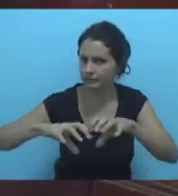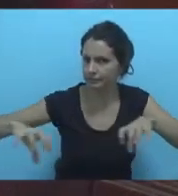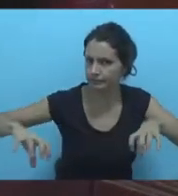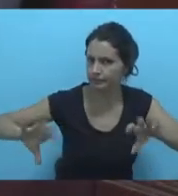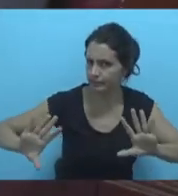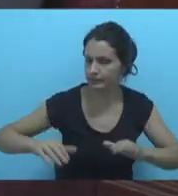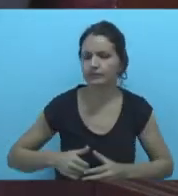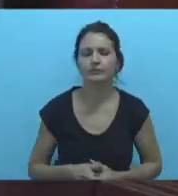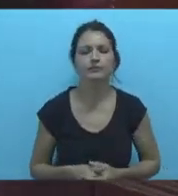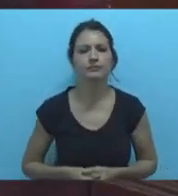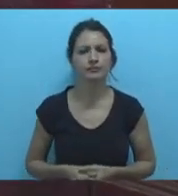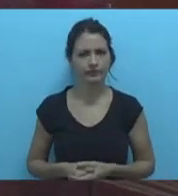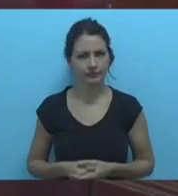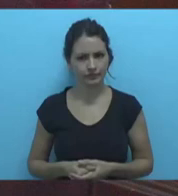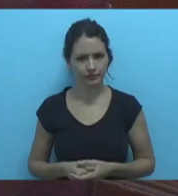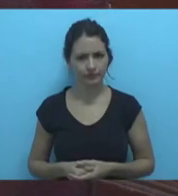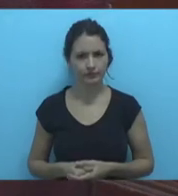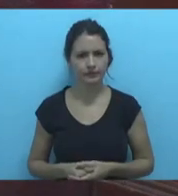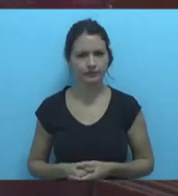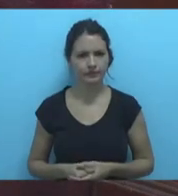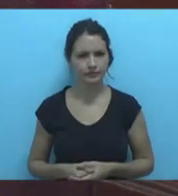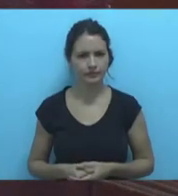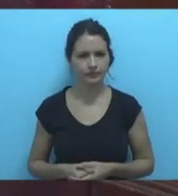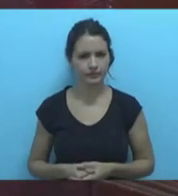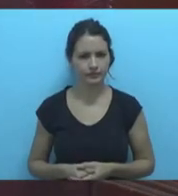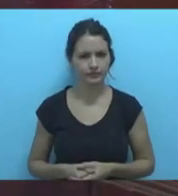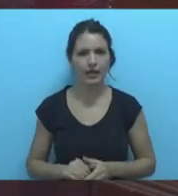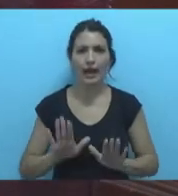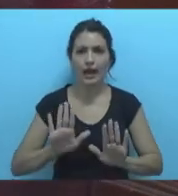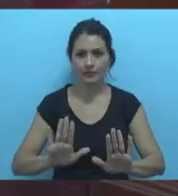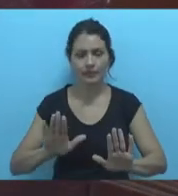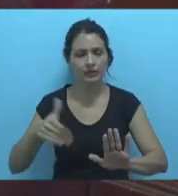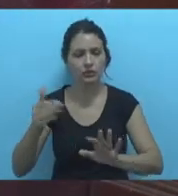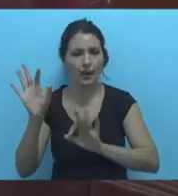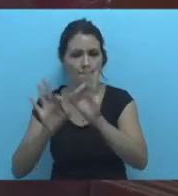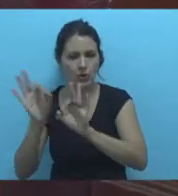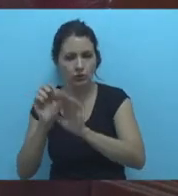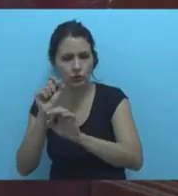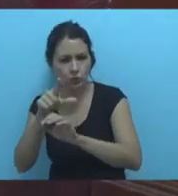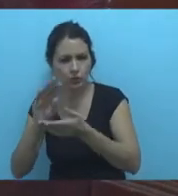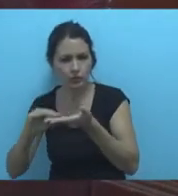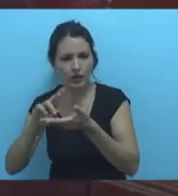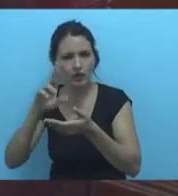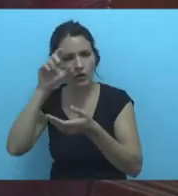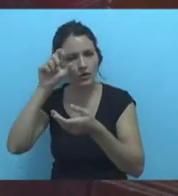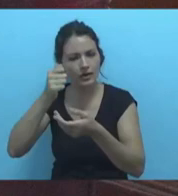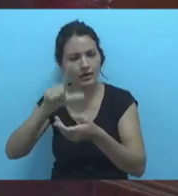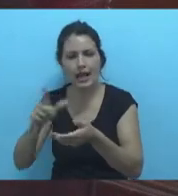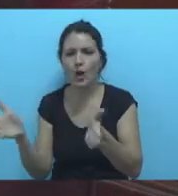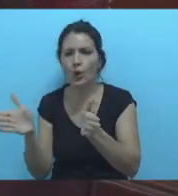de tratarlos hoy. Está bien. Con lo cual, el proyecto del diputado Real se acumula con el de